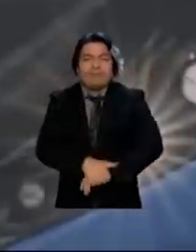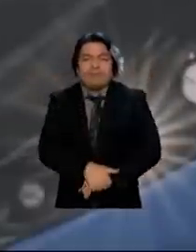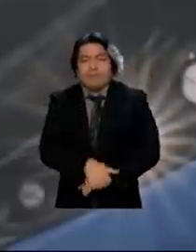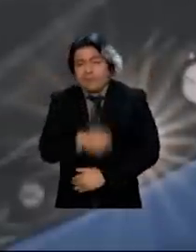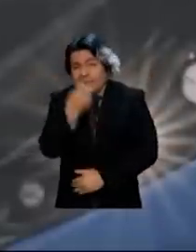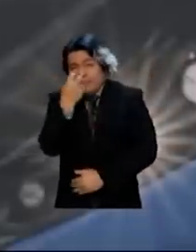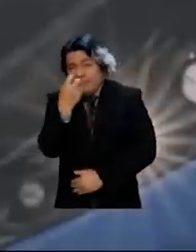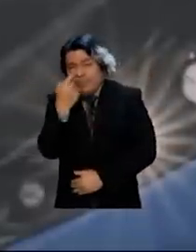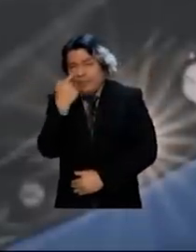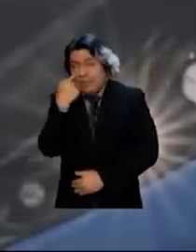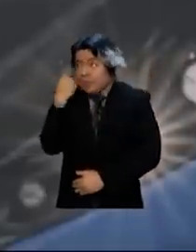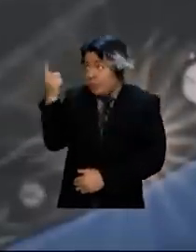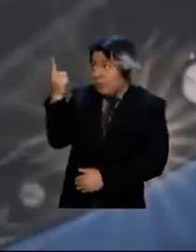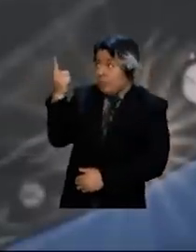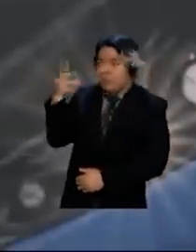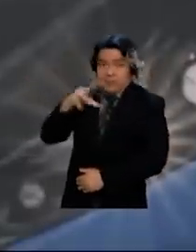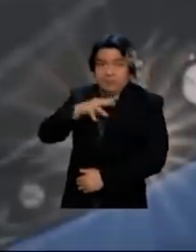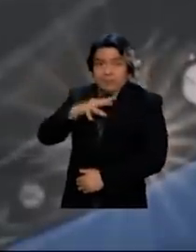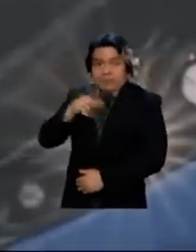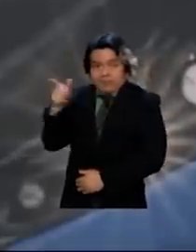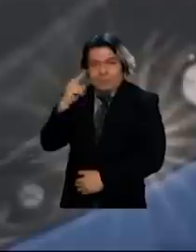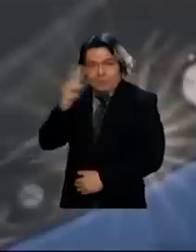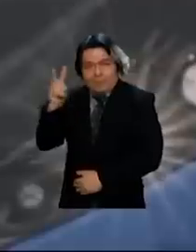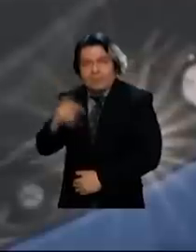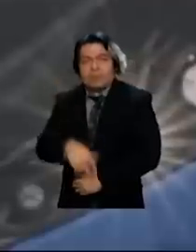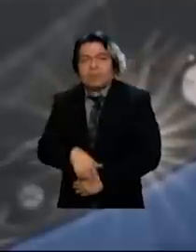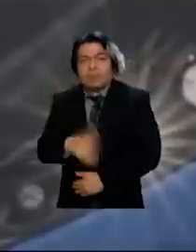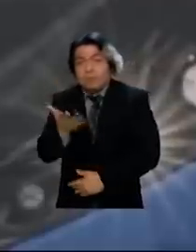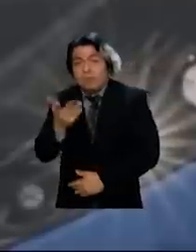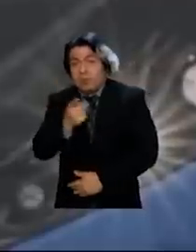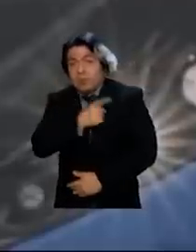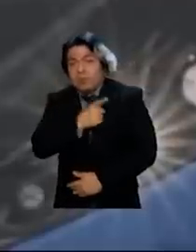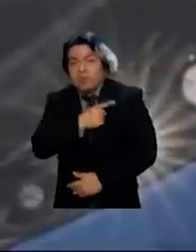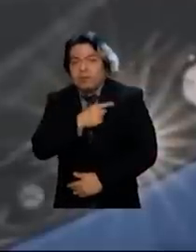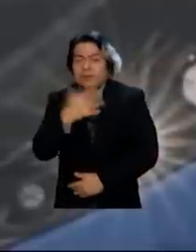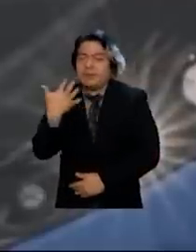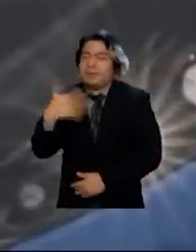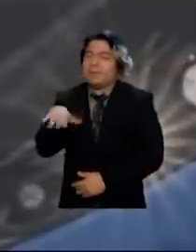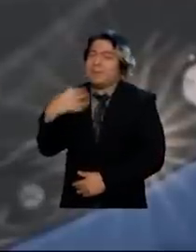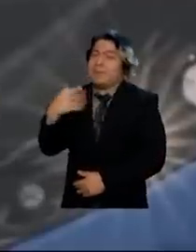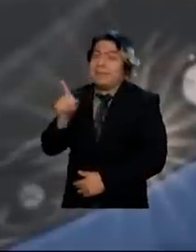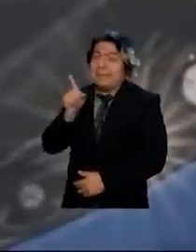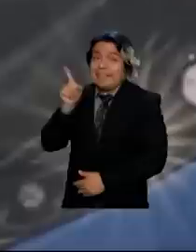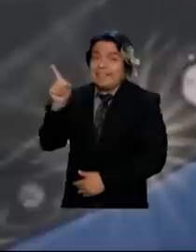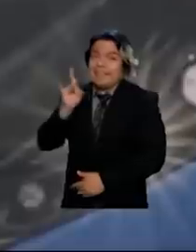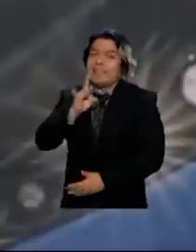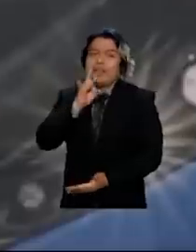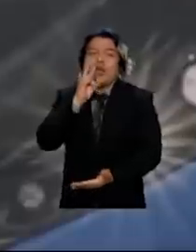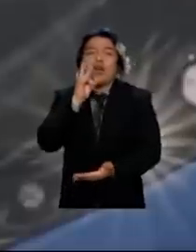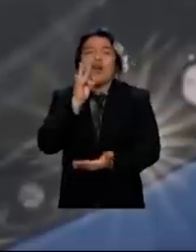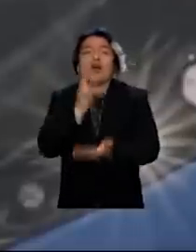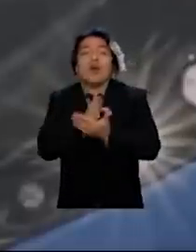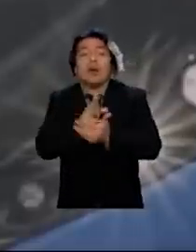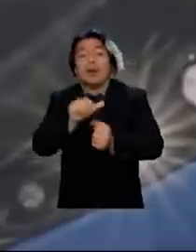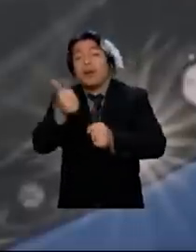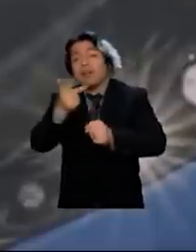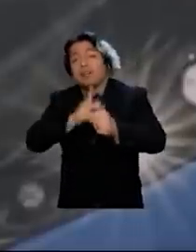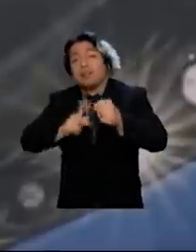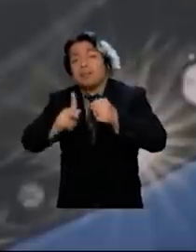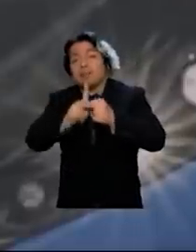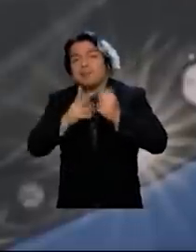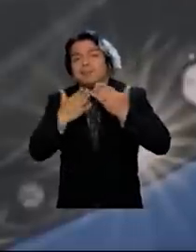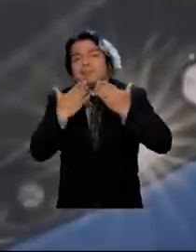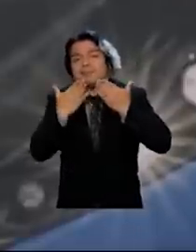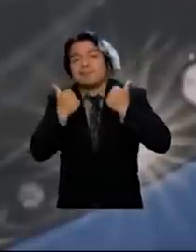Esta obra que ven ustedes aquí no es por nada, pero es única en el mundo. En